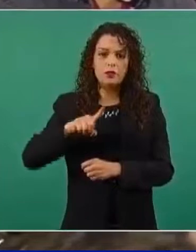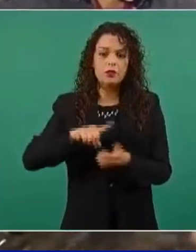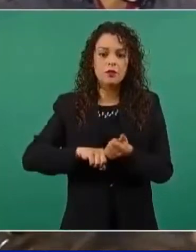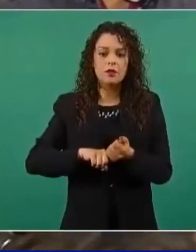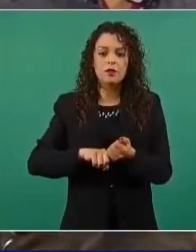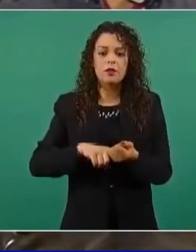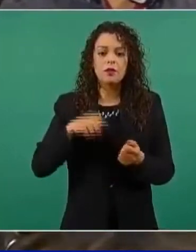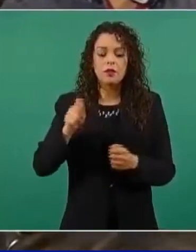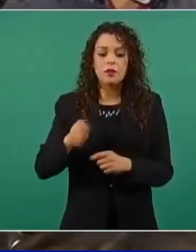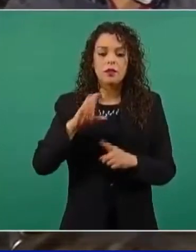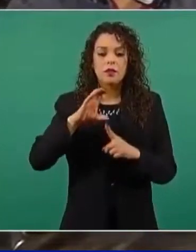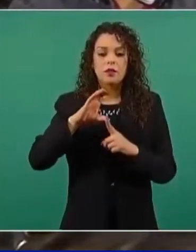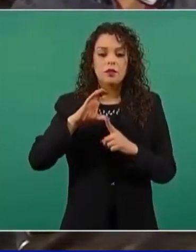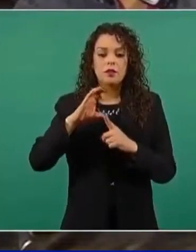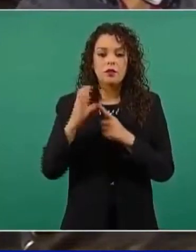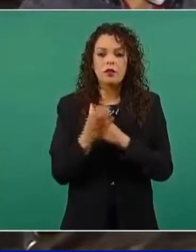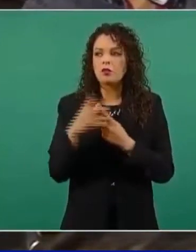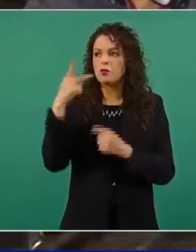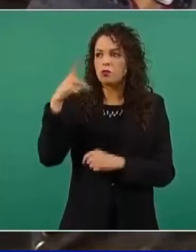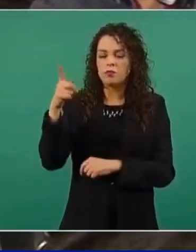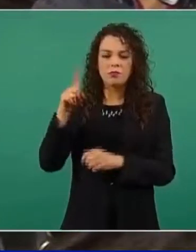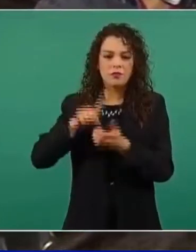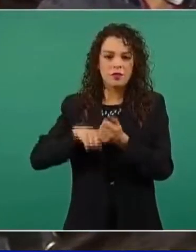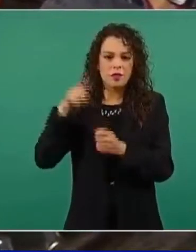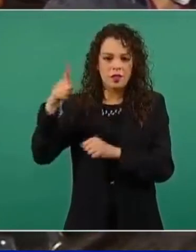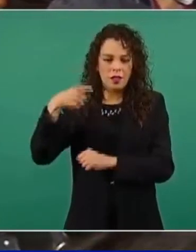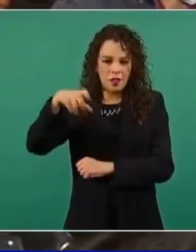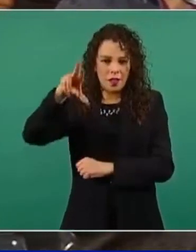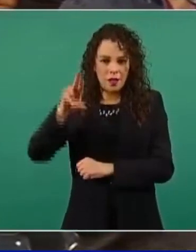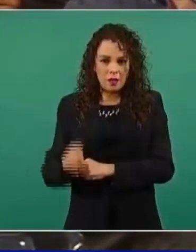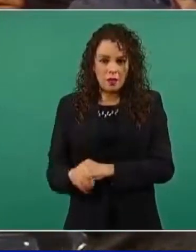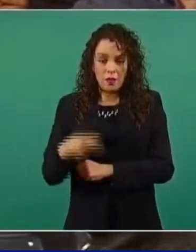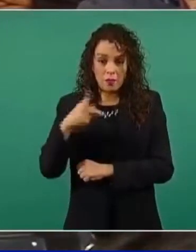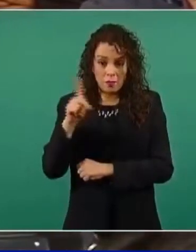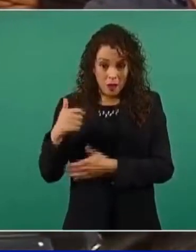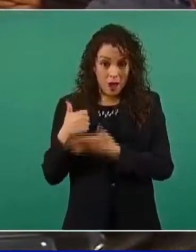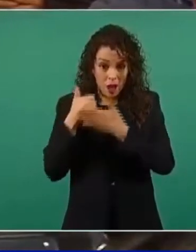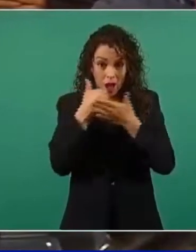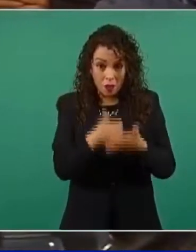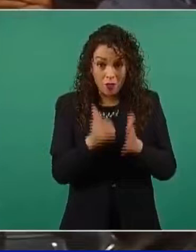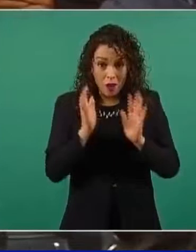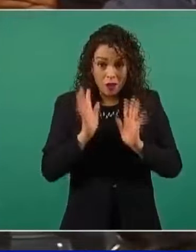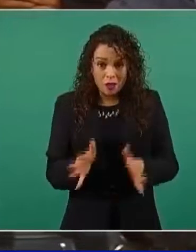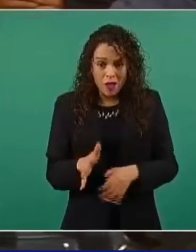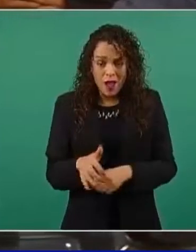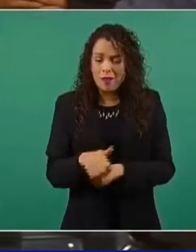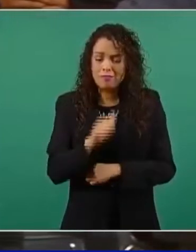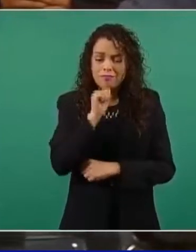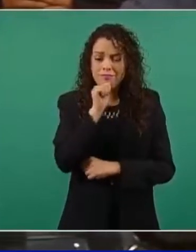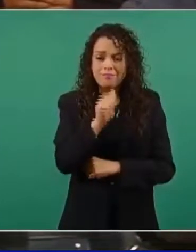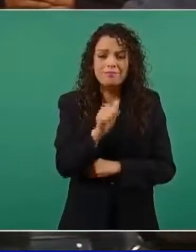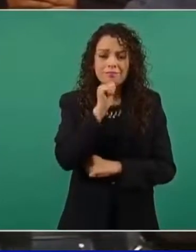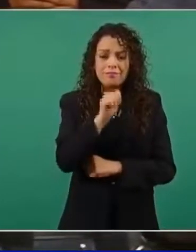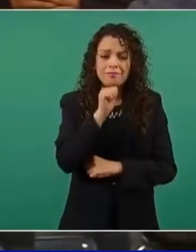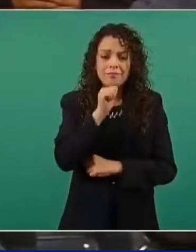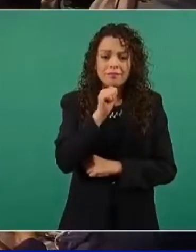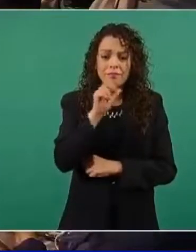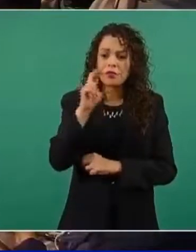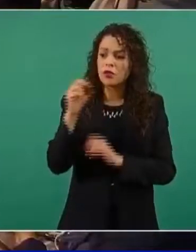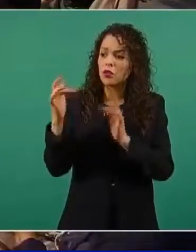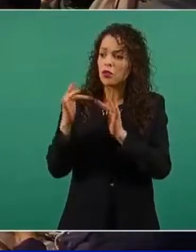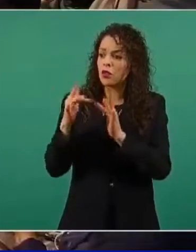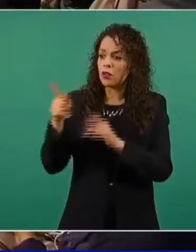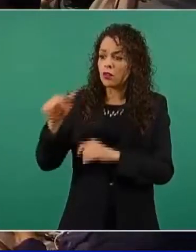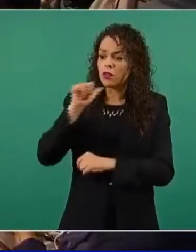de Víctimas del Estado de Quintana Roo, que nunca hizo absolutamente nada, ni siquiera contactar al señor Antonio Manrique